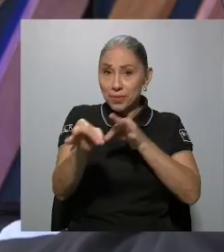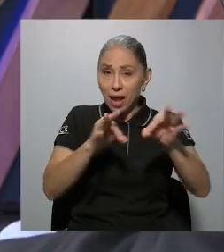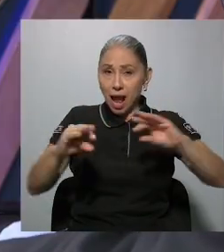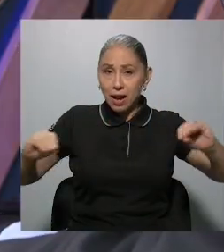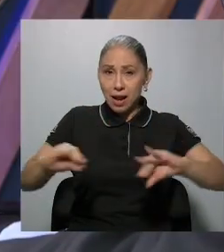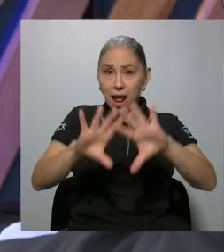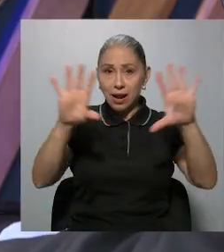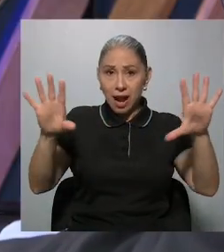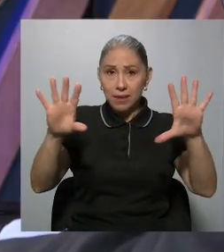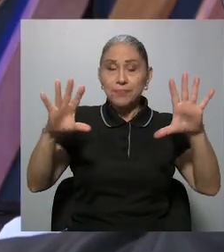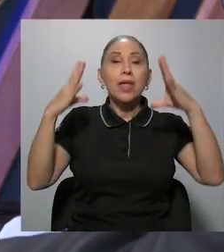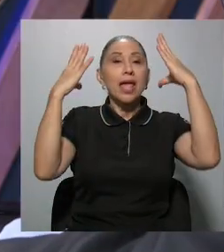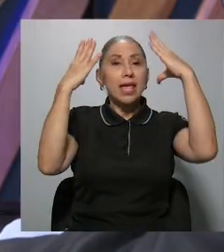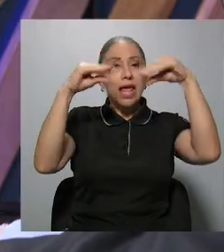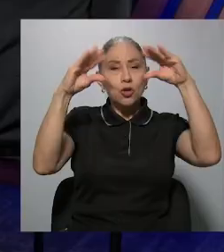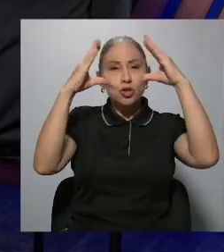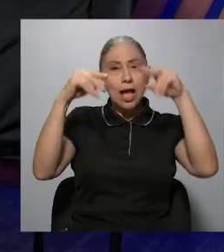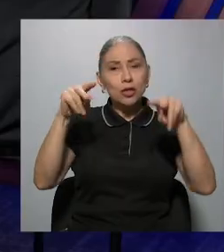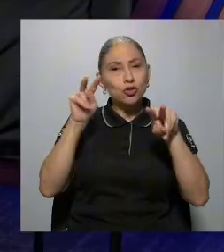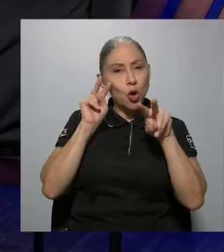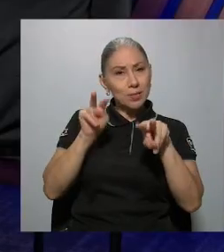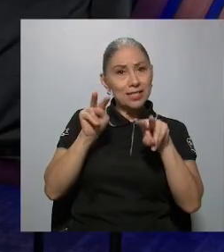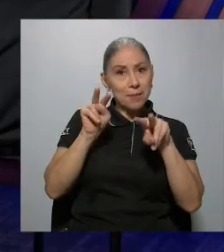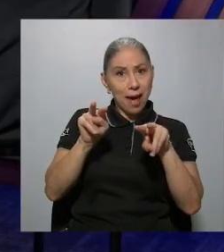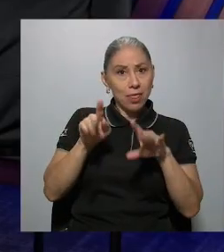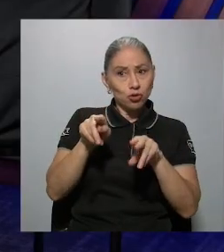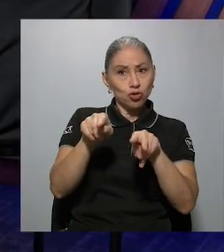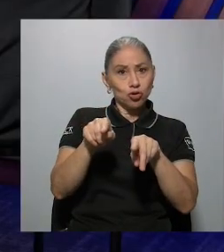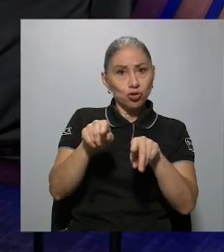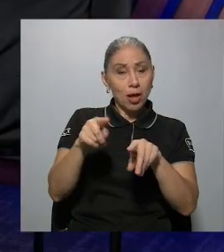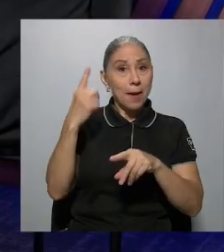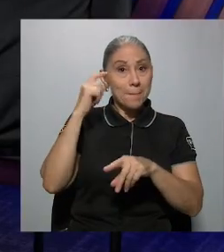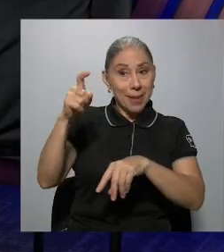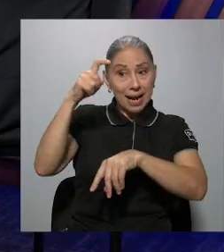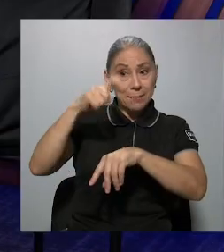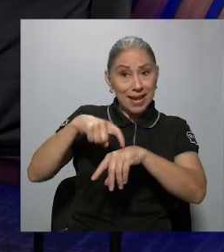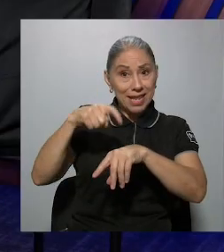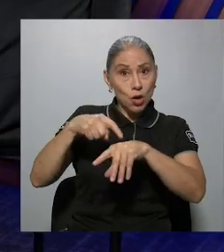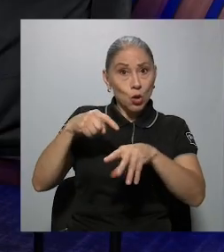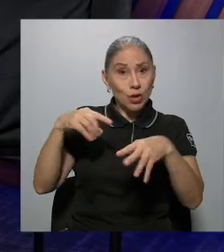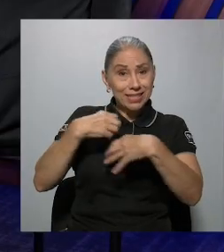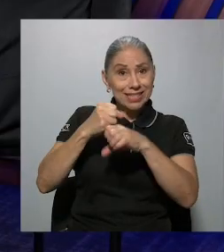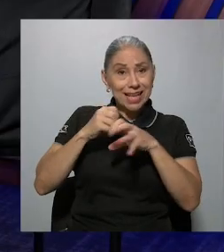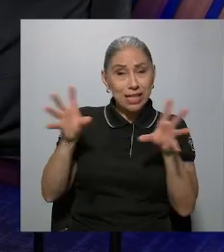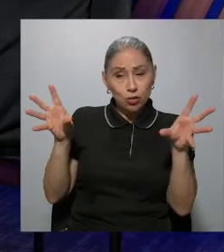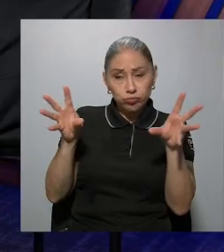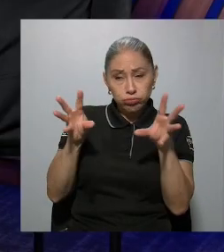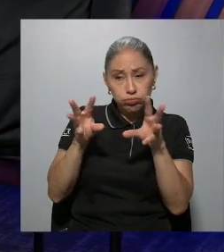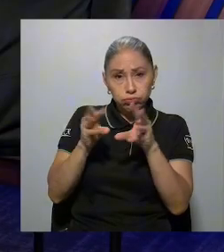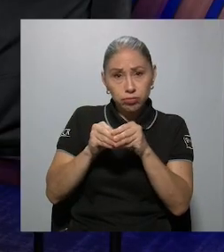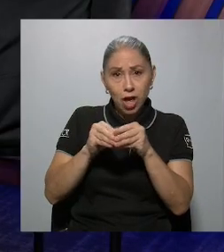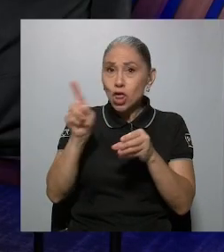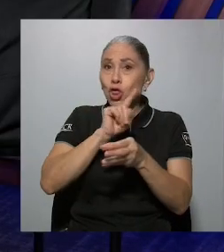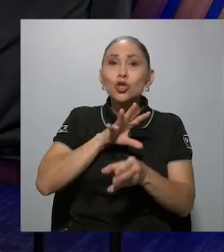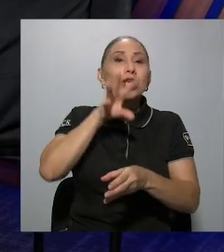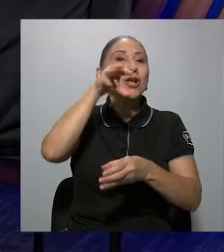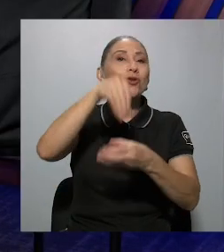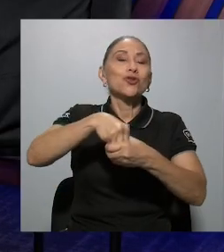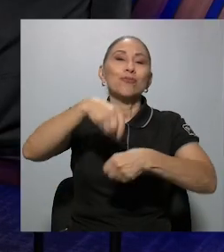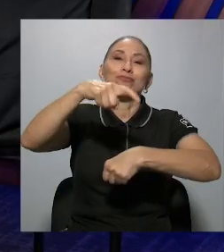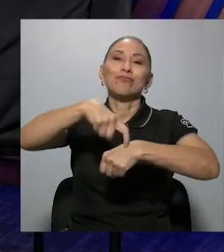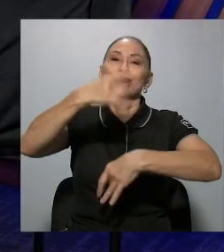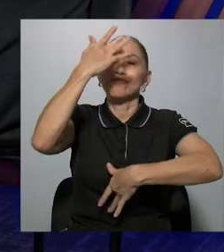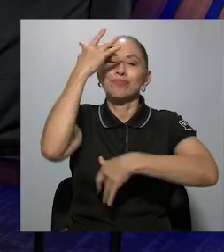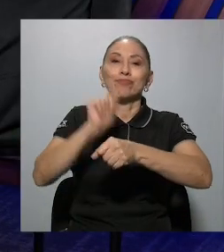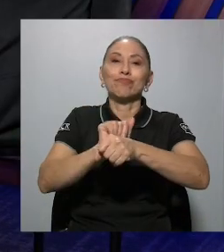importante aclarar que los datos observados, o sea, para el periodo de estimación, no se incluyó